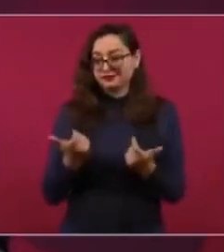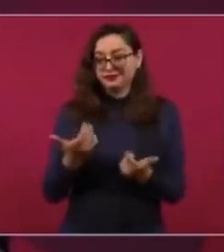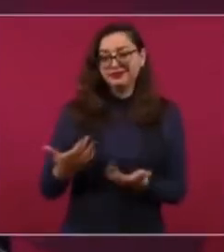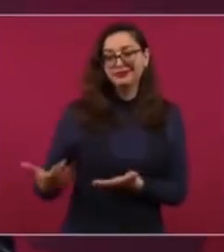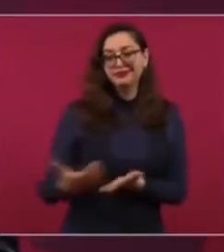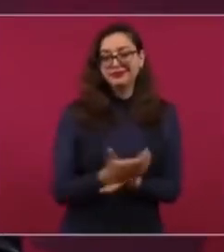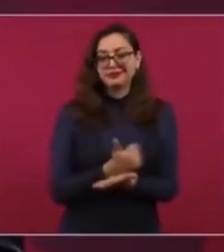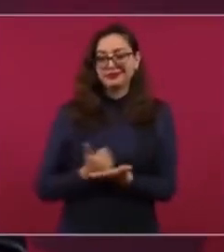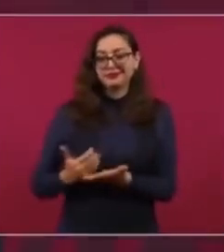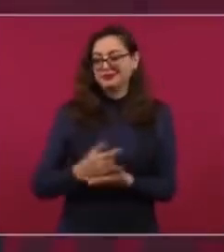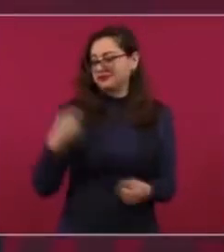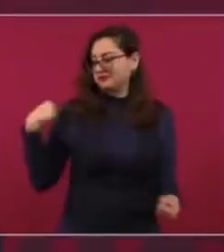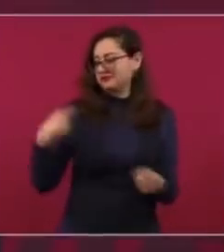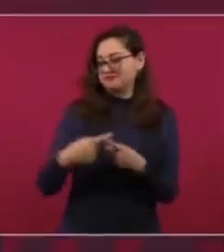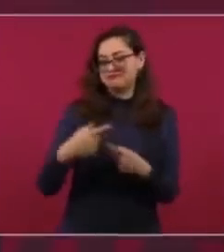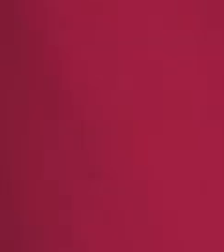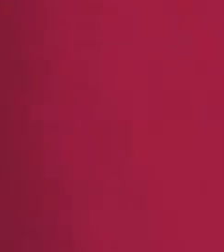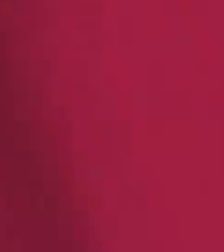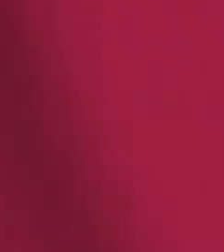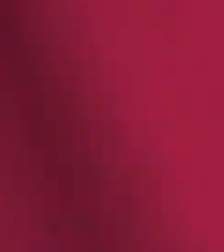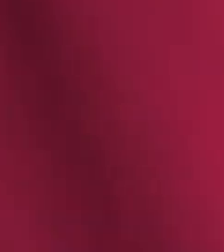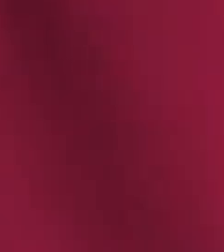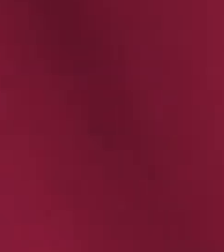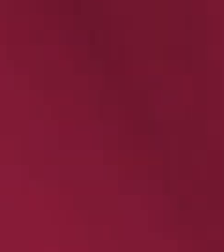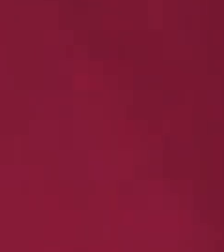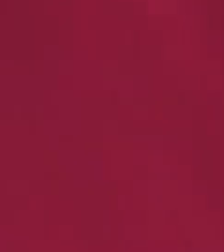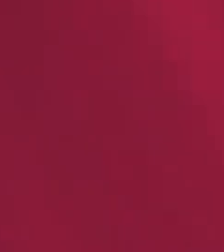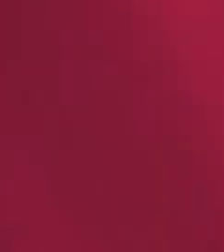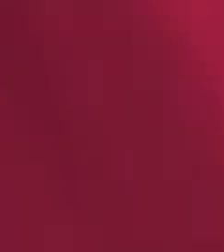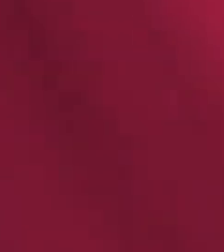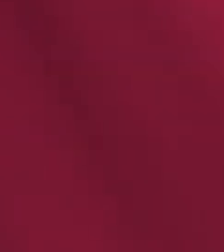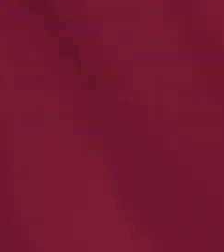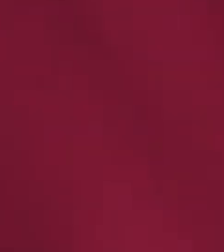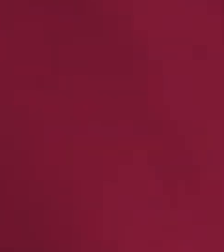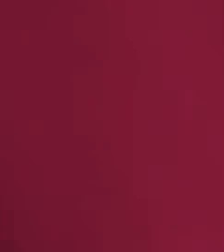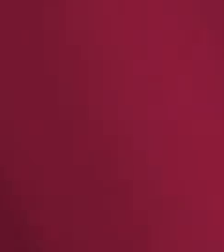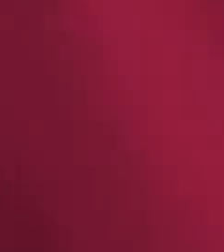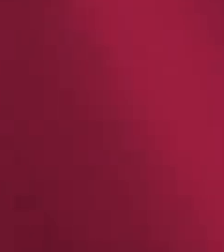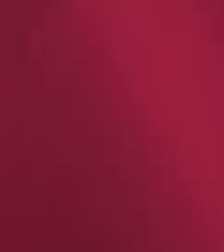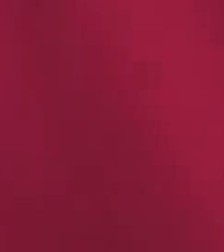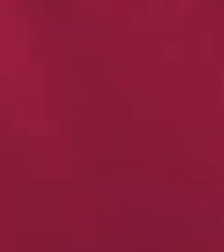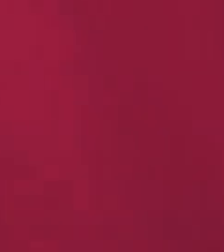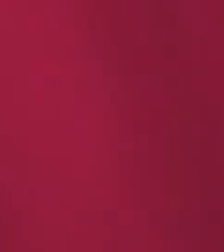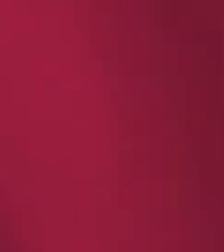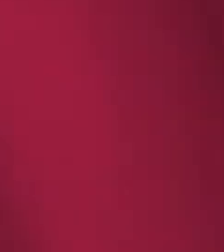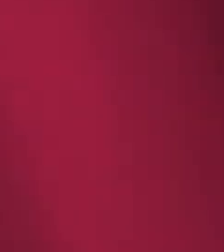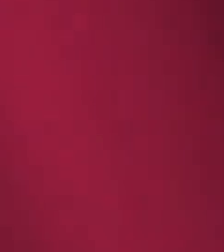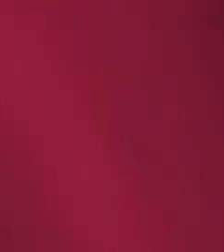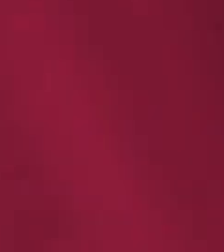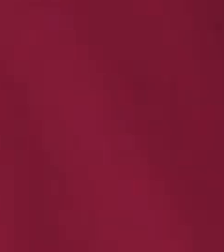estos últimos 4 años. Gobierno de México.